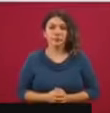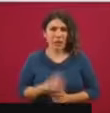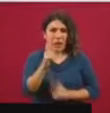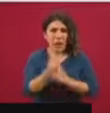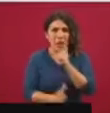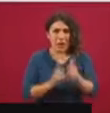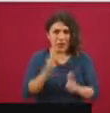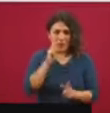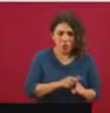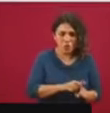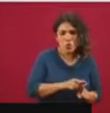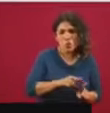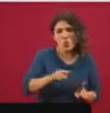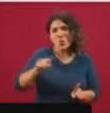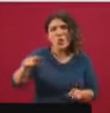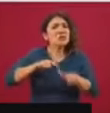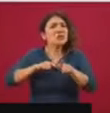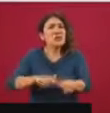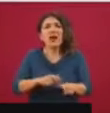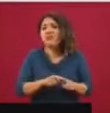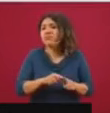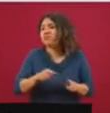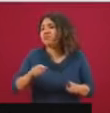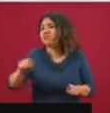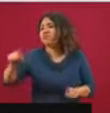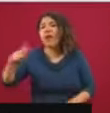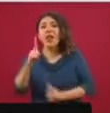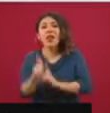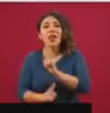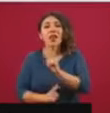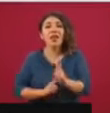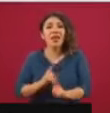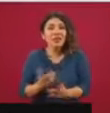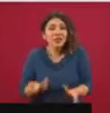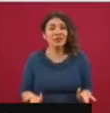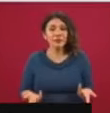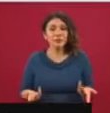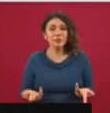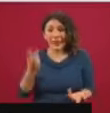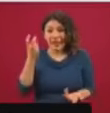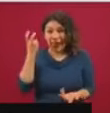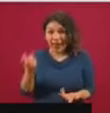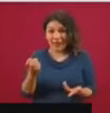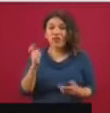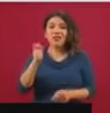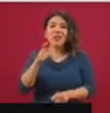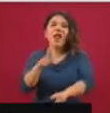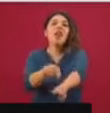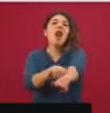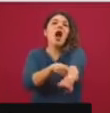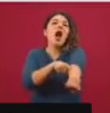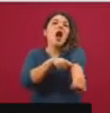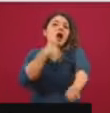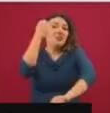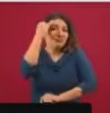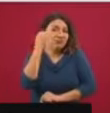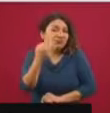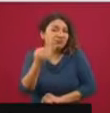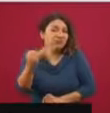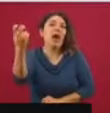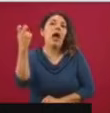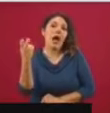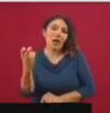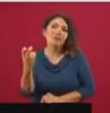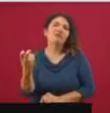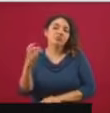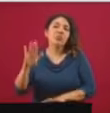lenta lenta lenta y sigue siendo lenta como hemos dicho esto hace una epidemia larga y esa es la segunda consecuencia de